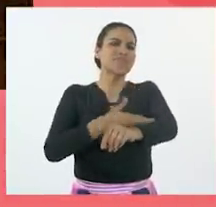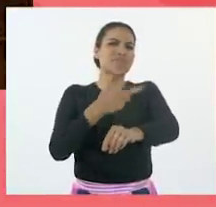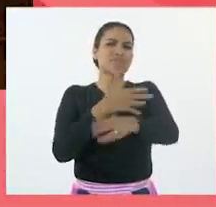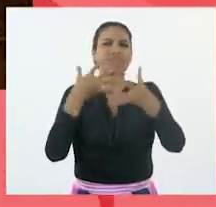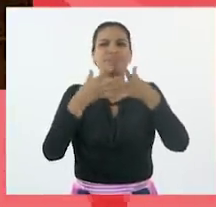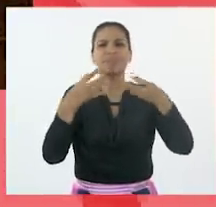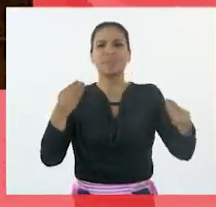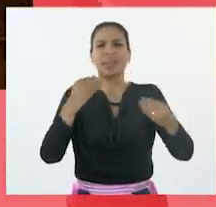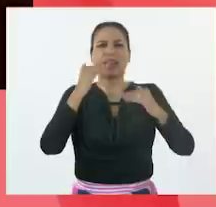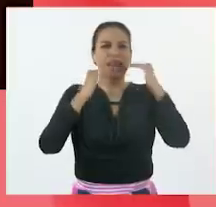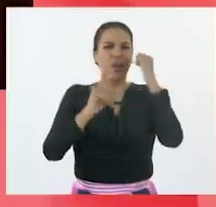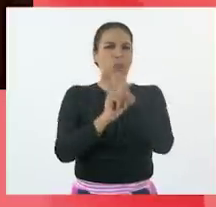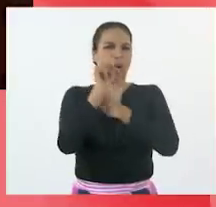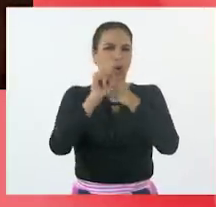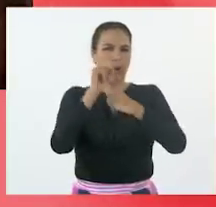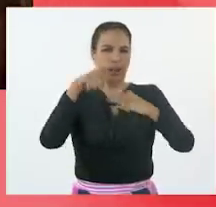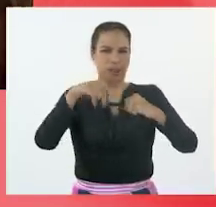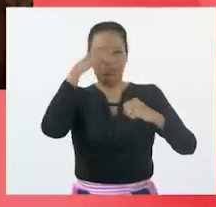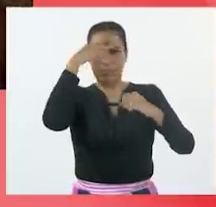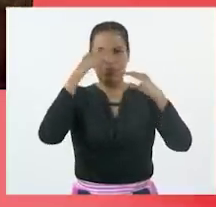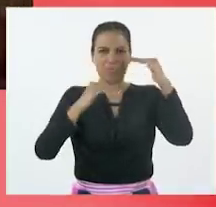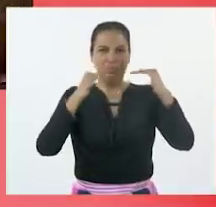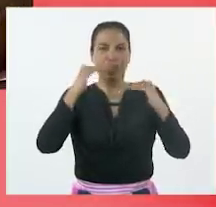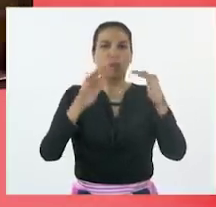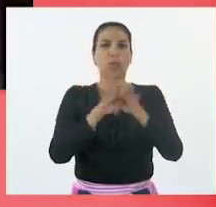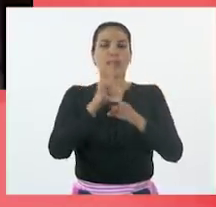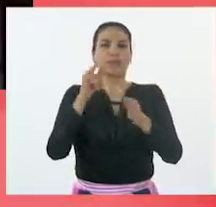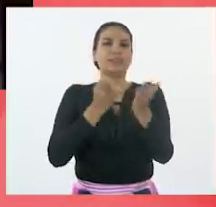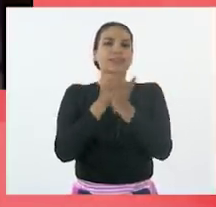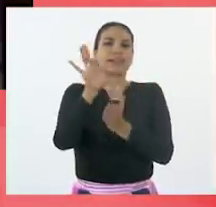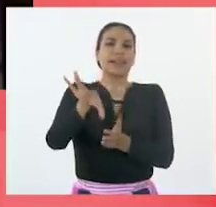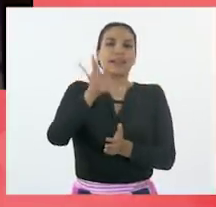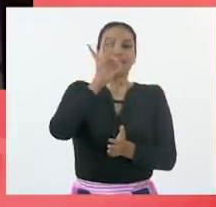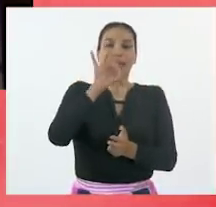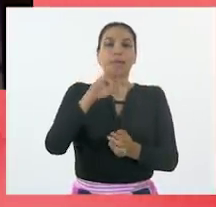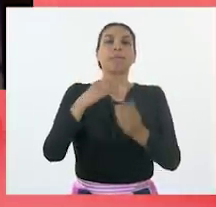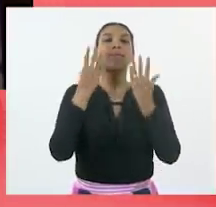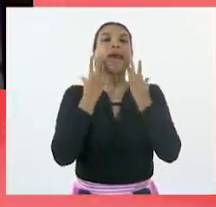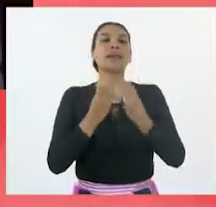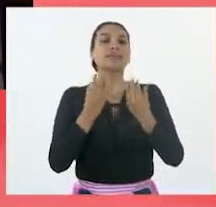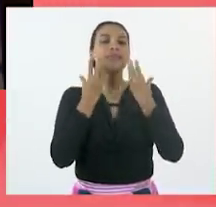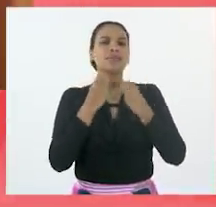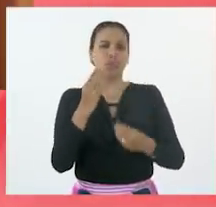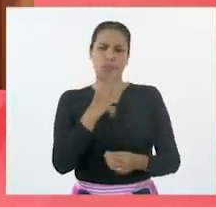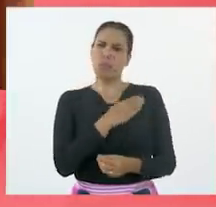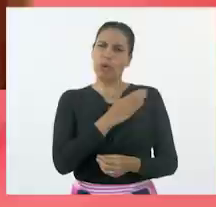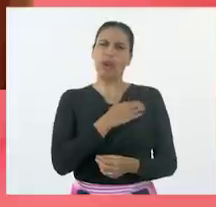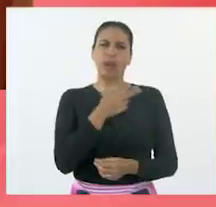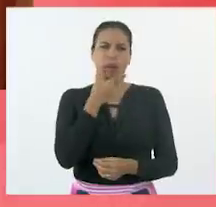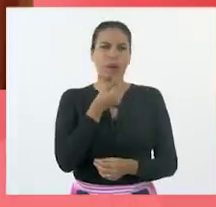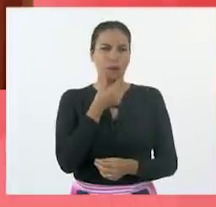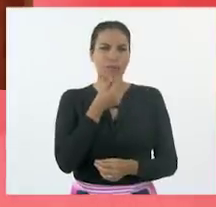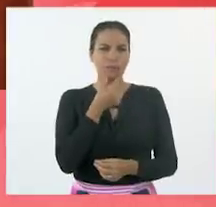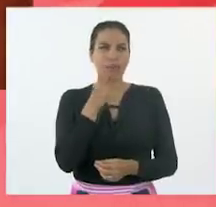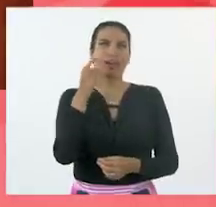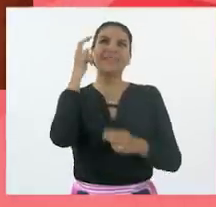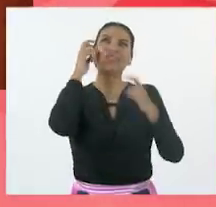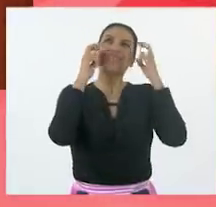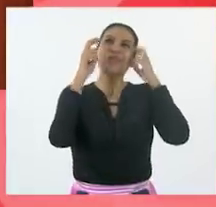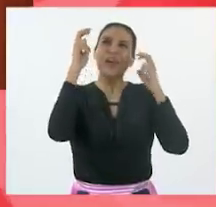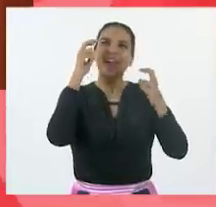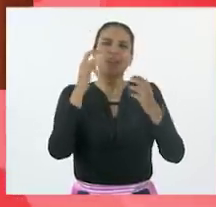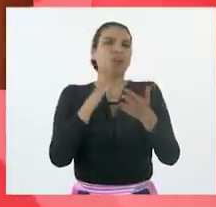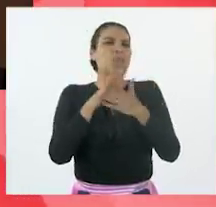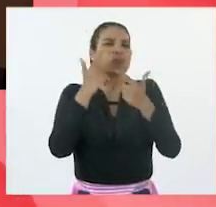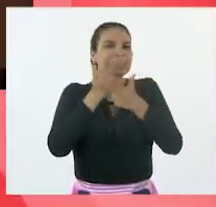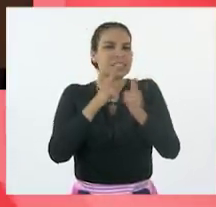la inestabilidad. Y se decidieron por Maximiliano de Habsburgo. Era un buen hombre, tenía sueños